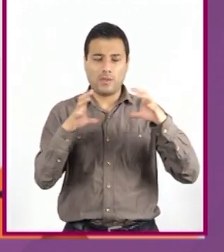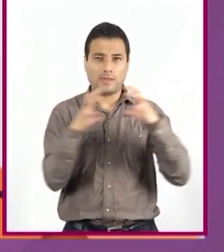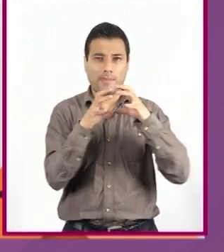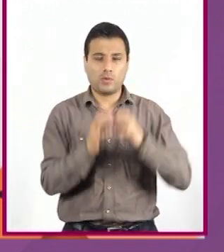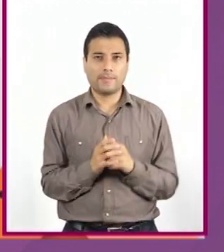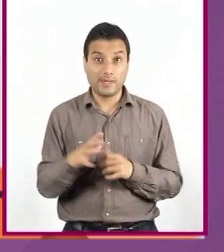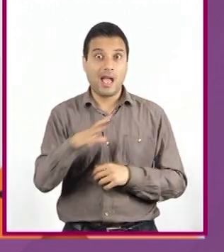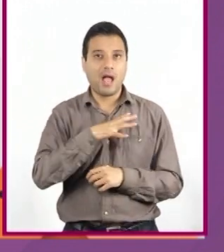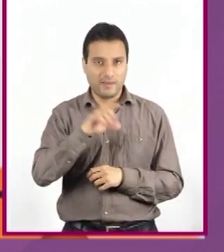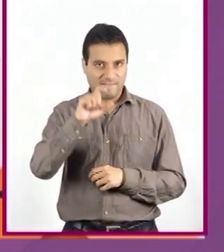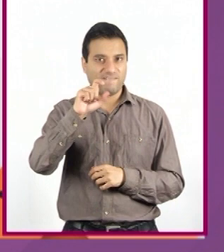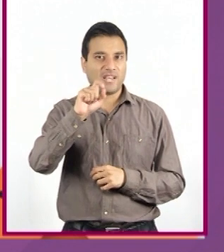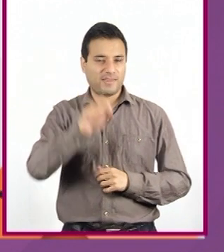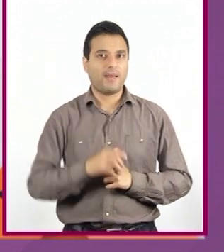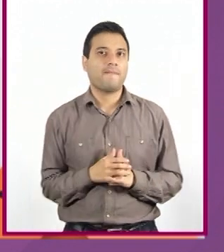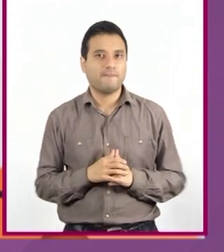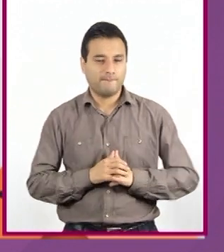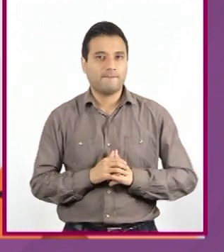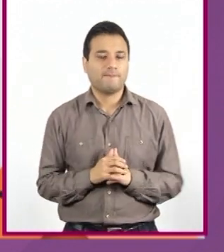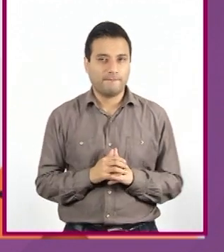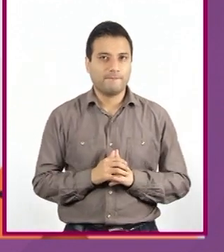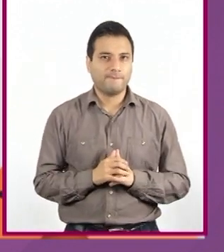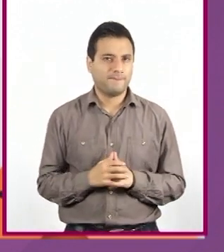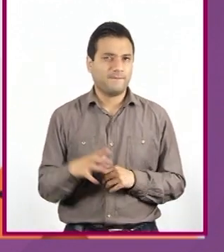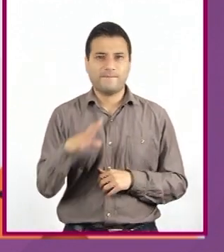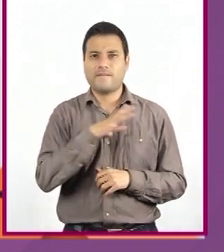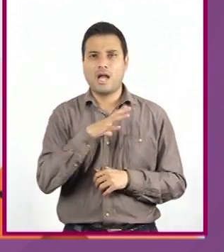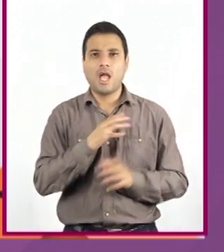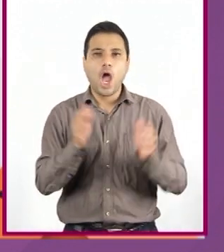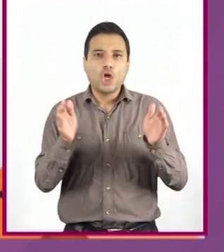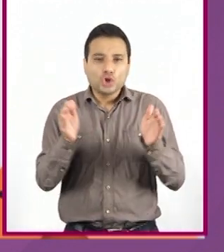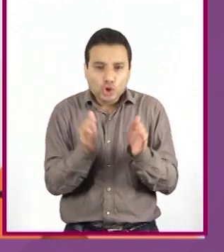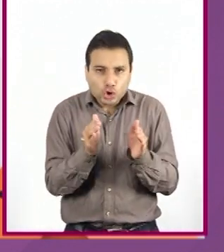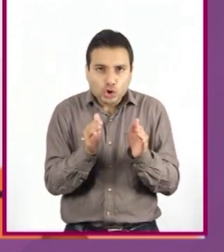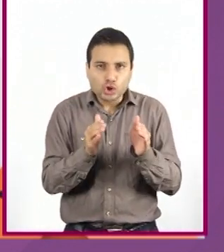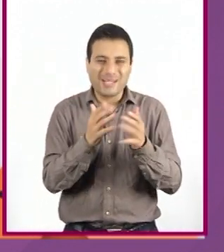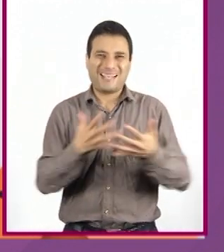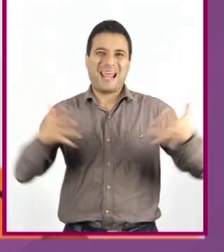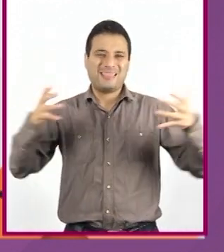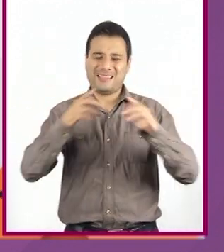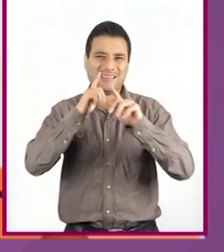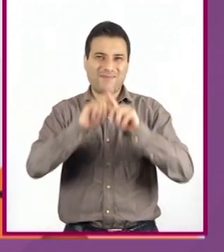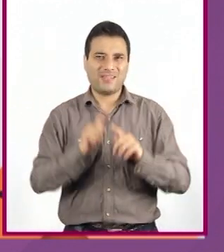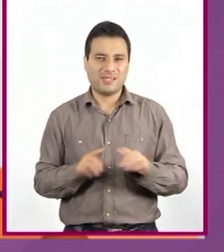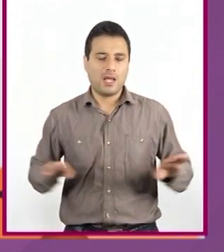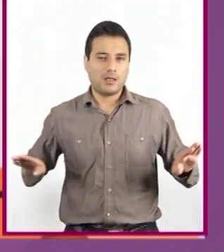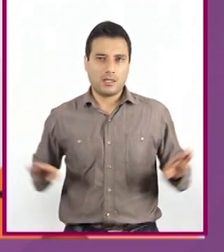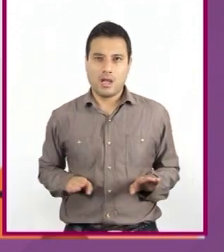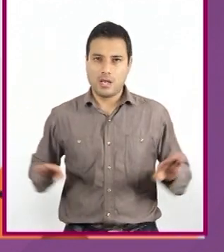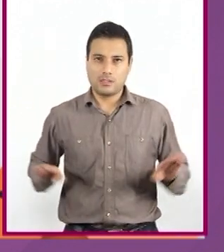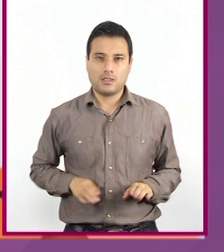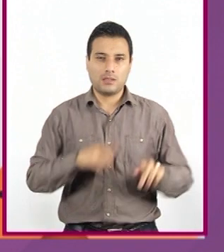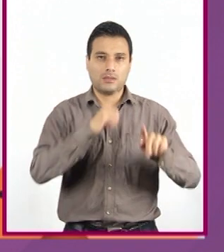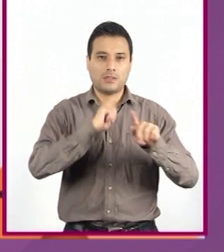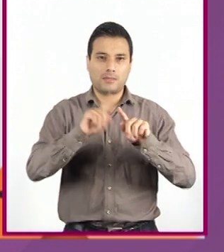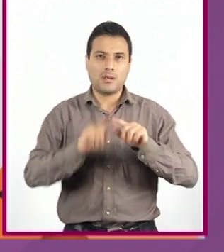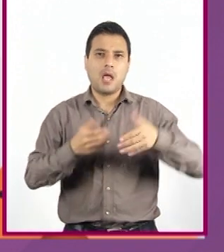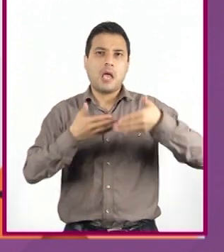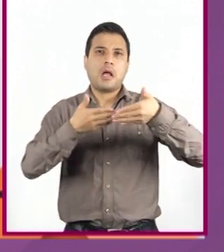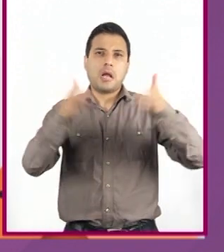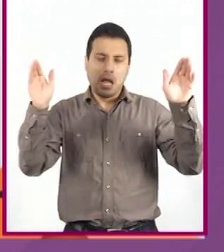cuenta con 20. Los hay de distintos tamaños y características, abiertos al público